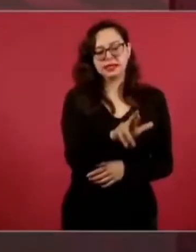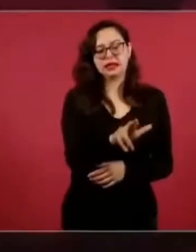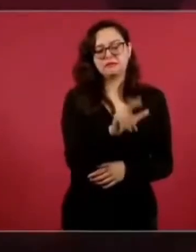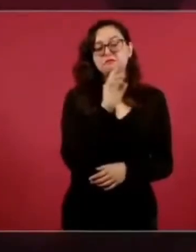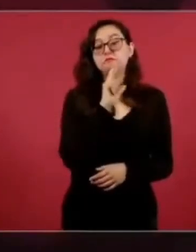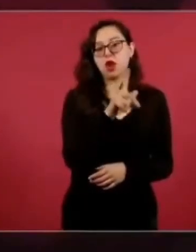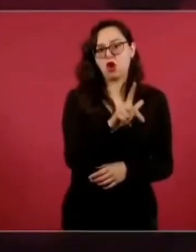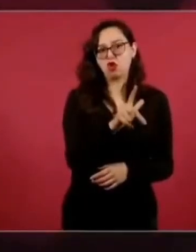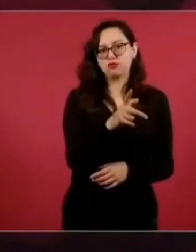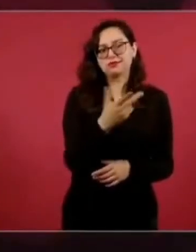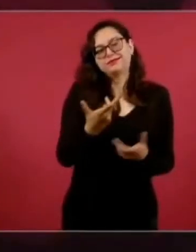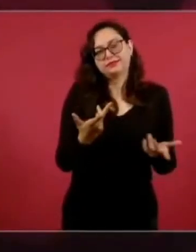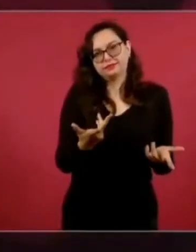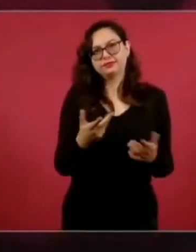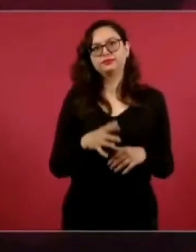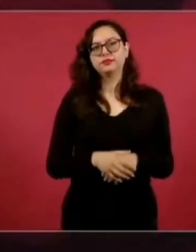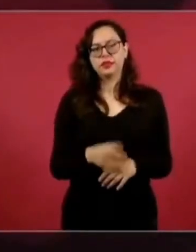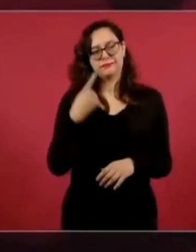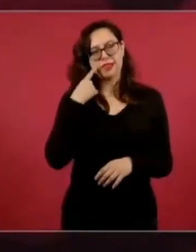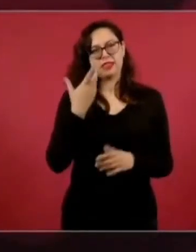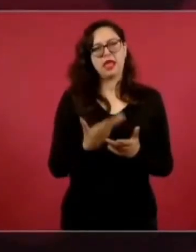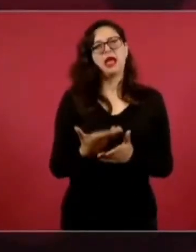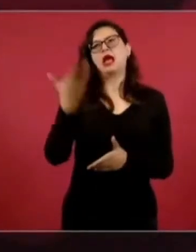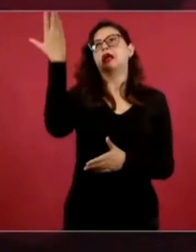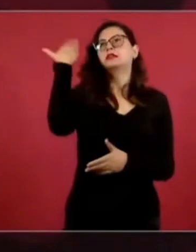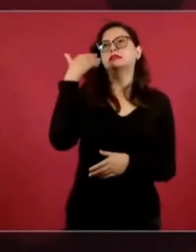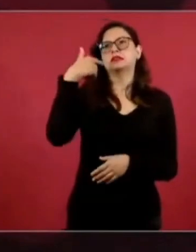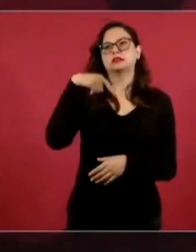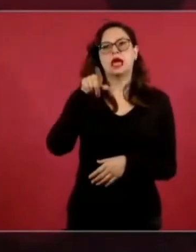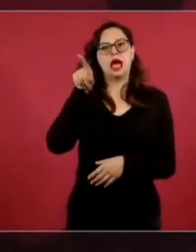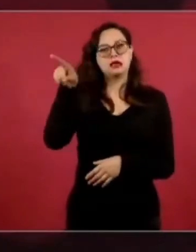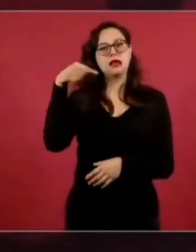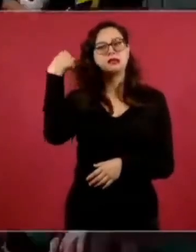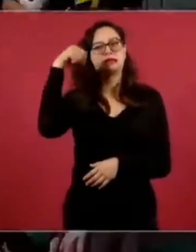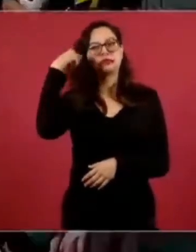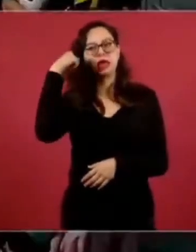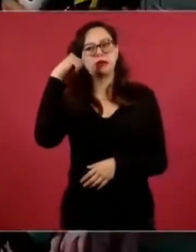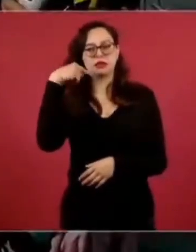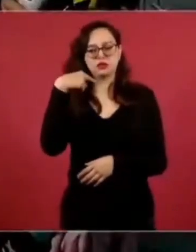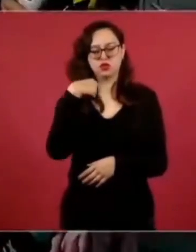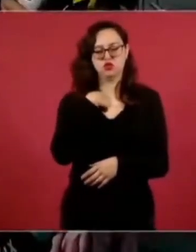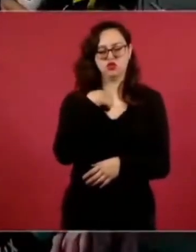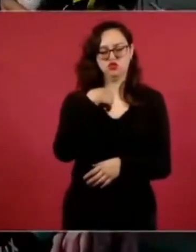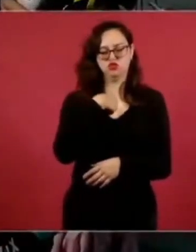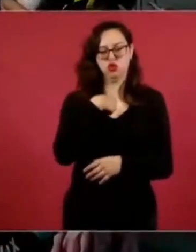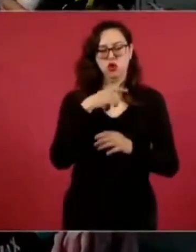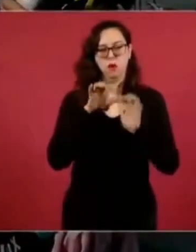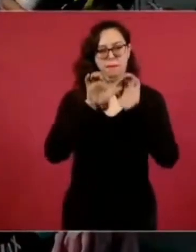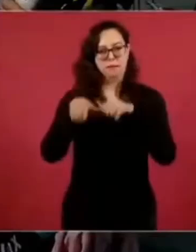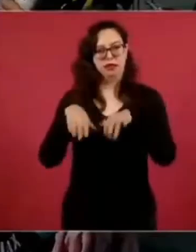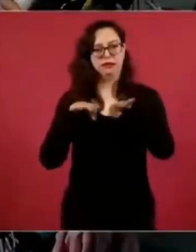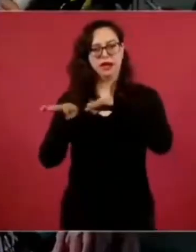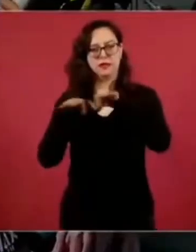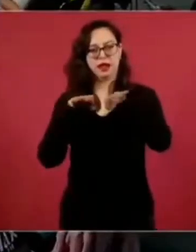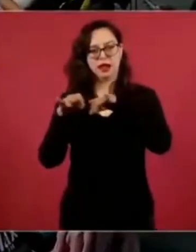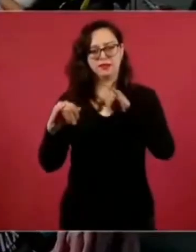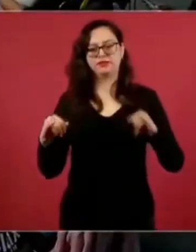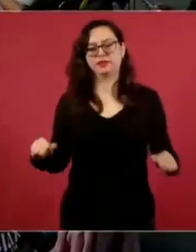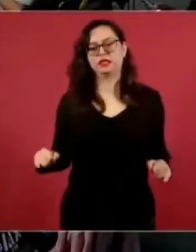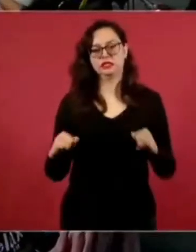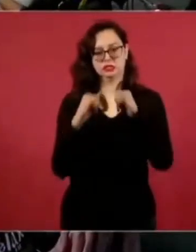Indigenista en Tabasco cuando salí de la escuela, joven.